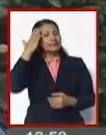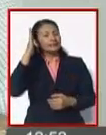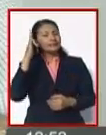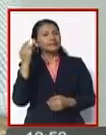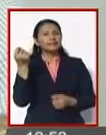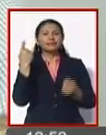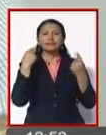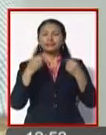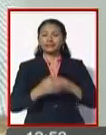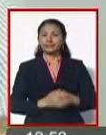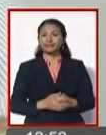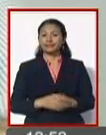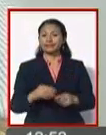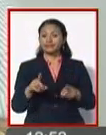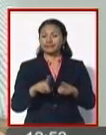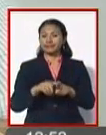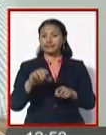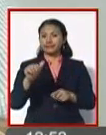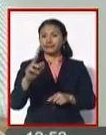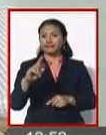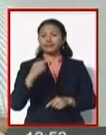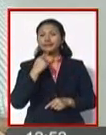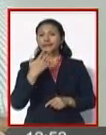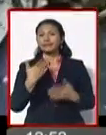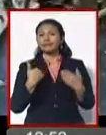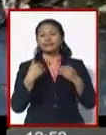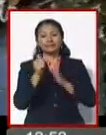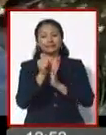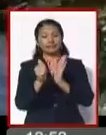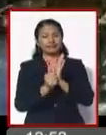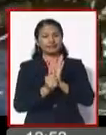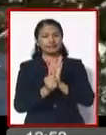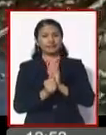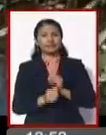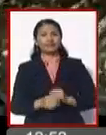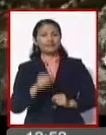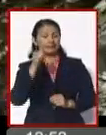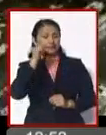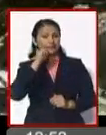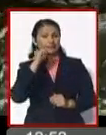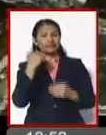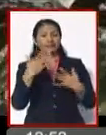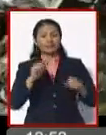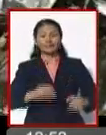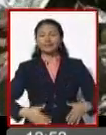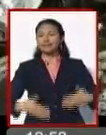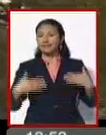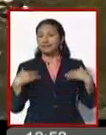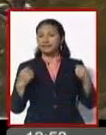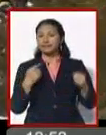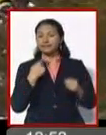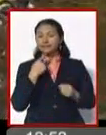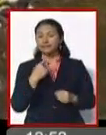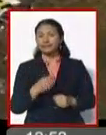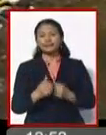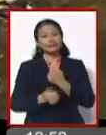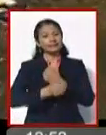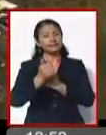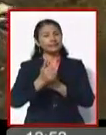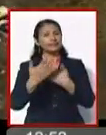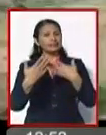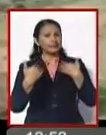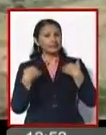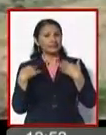de la vista gorda. Por su parte, Carlos Subirana, quien fungía como abogado de la azafata sobreviviente Jimena Suárez, resaltó los riesgos que